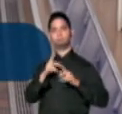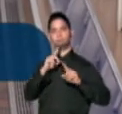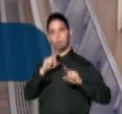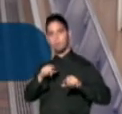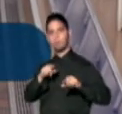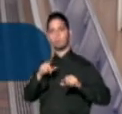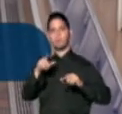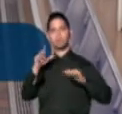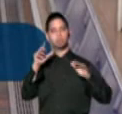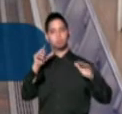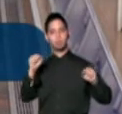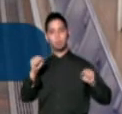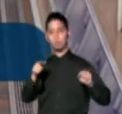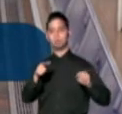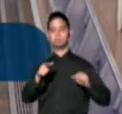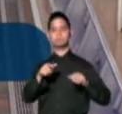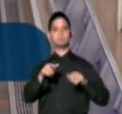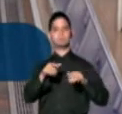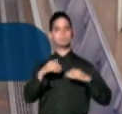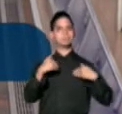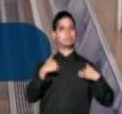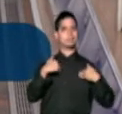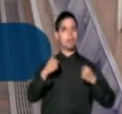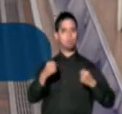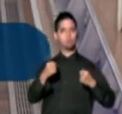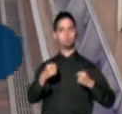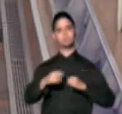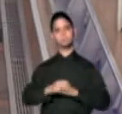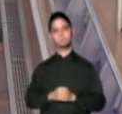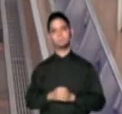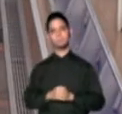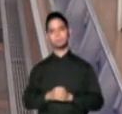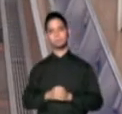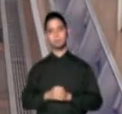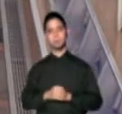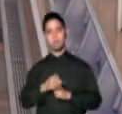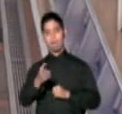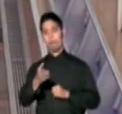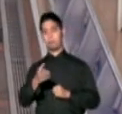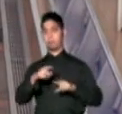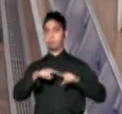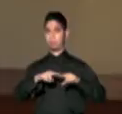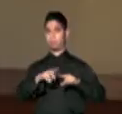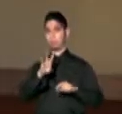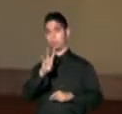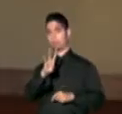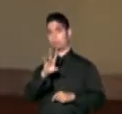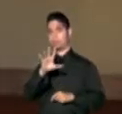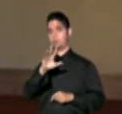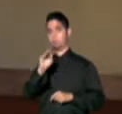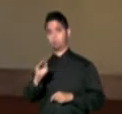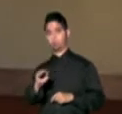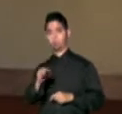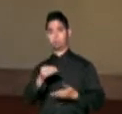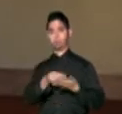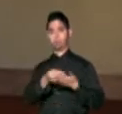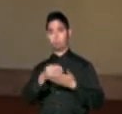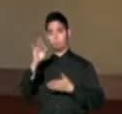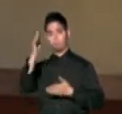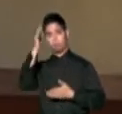Trump es el área de salud, donde se depende en un 65% de fondos federales. Nosotros